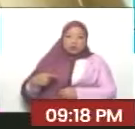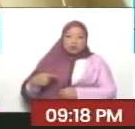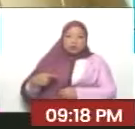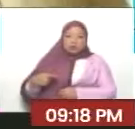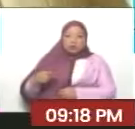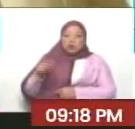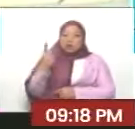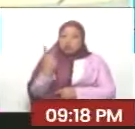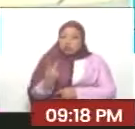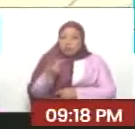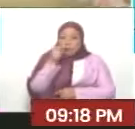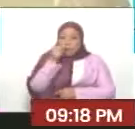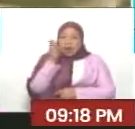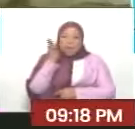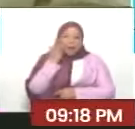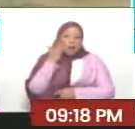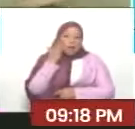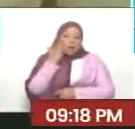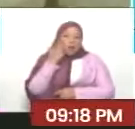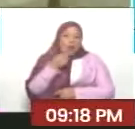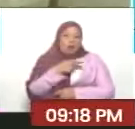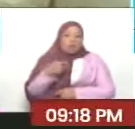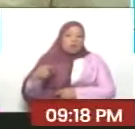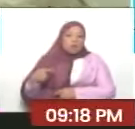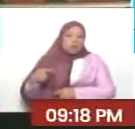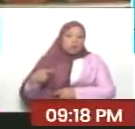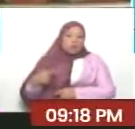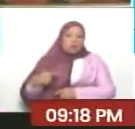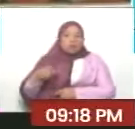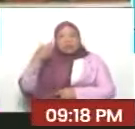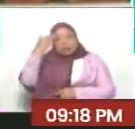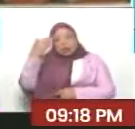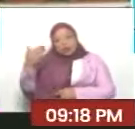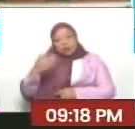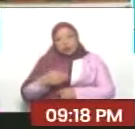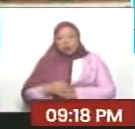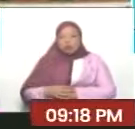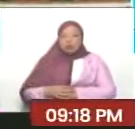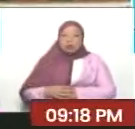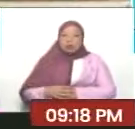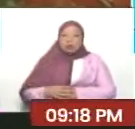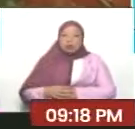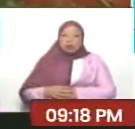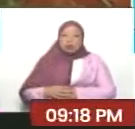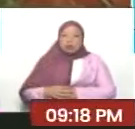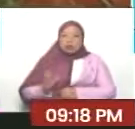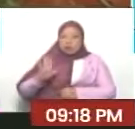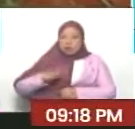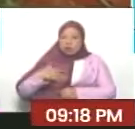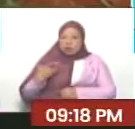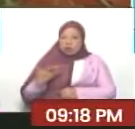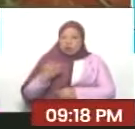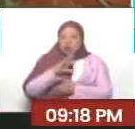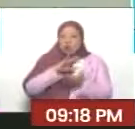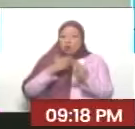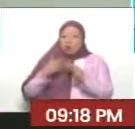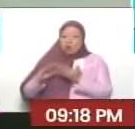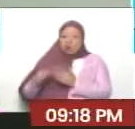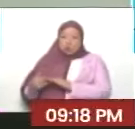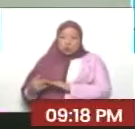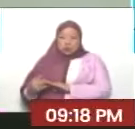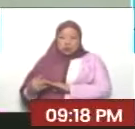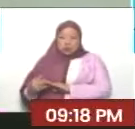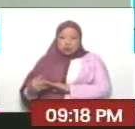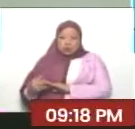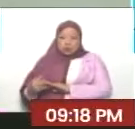¿Son portugueses los dos? Los dos. Bueno, mi saludo a la comunidad portuguesa. ¿Y será posible con la comunidad